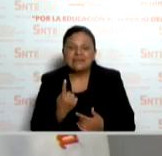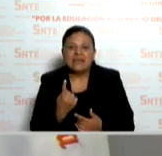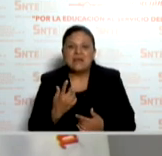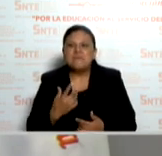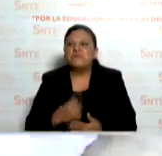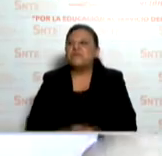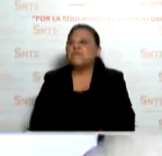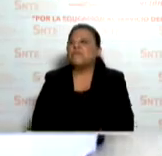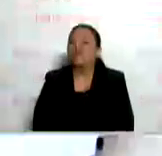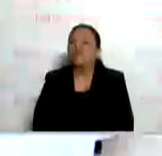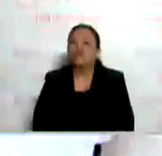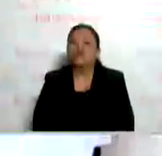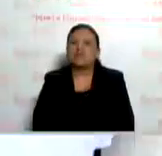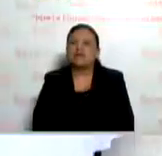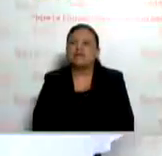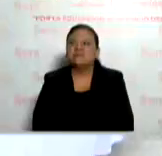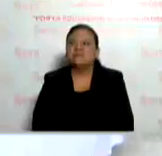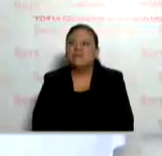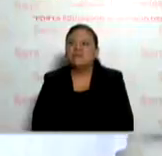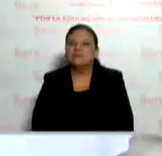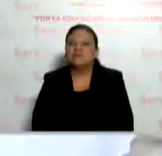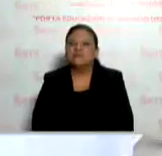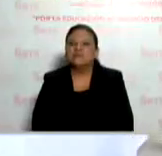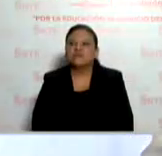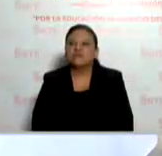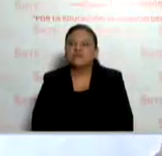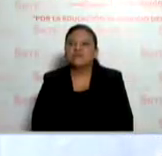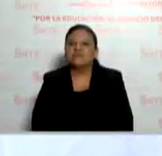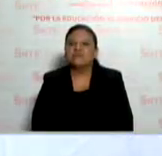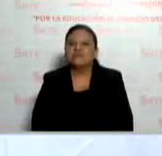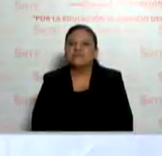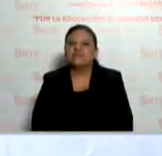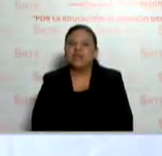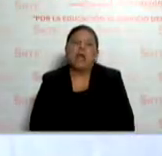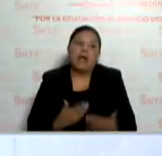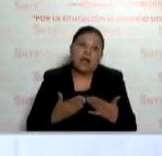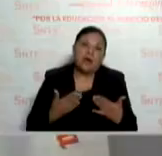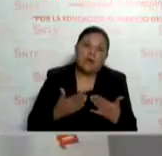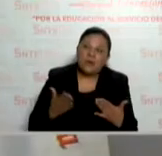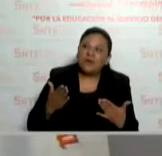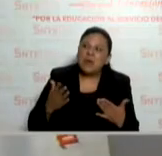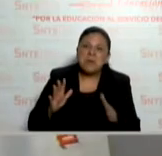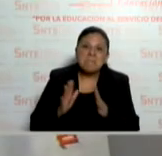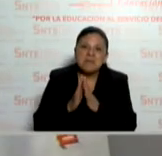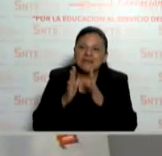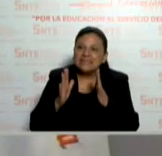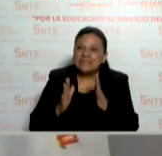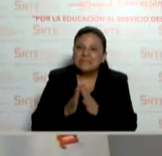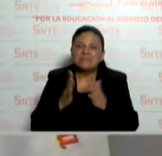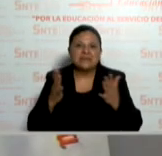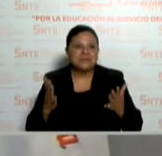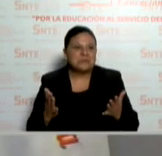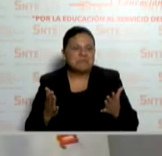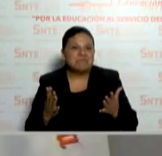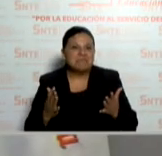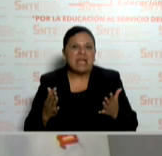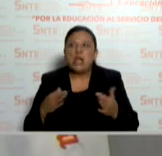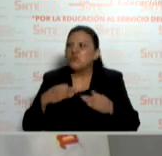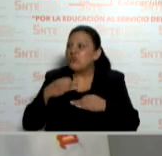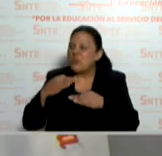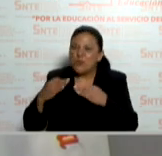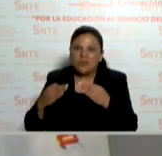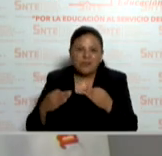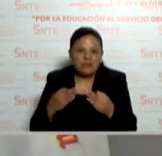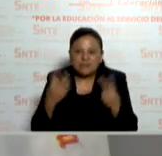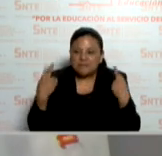acuerdo muchas con gracias, la indicación, maestro, aunque hoy hay una participación en nombre de todos los premiados